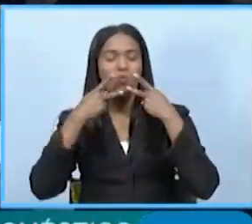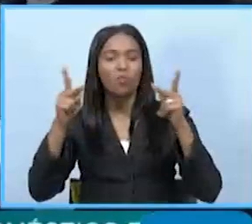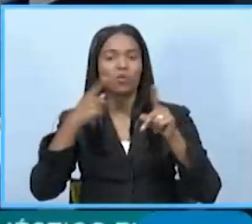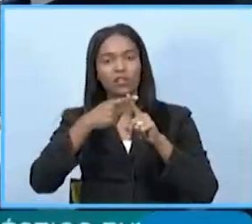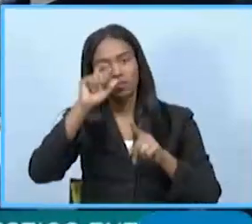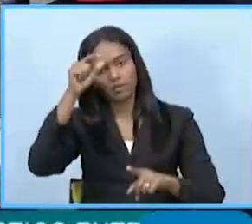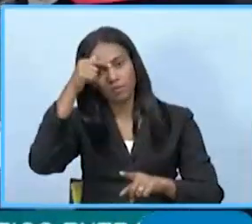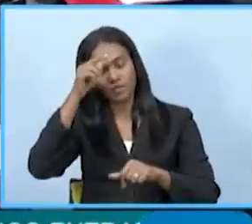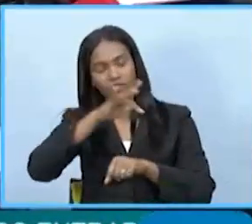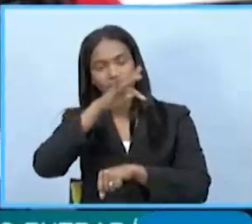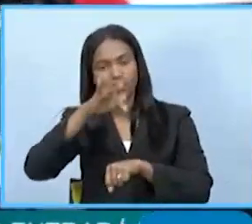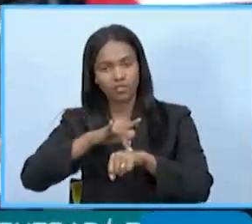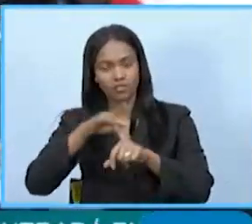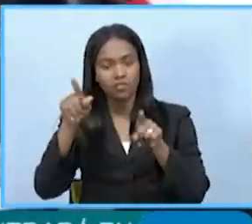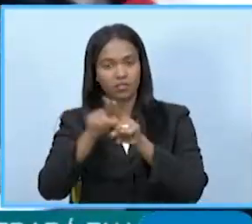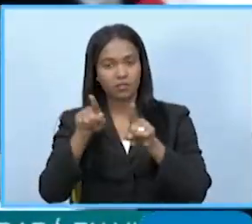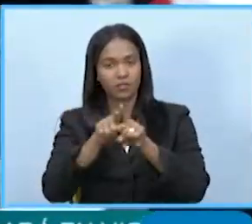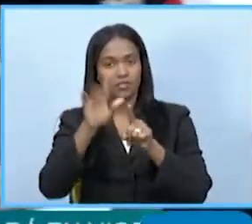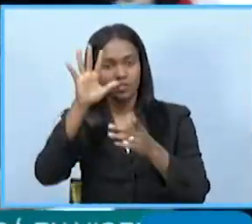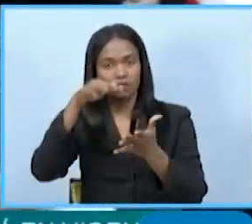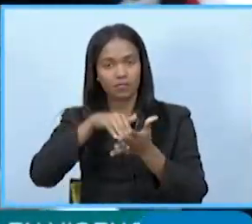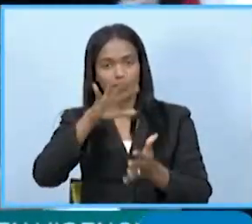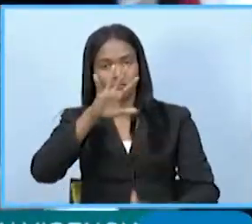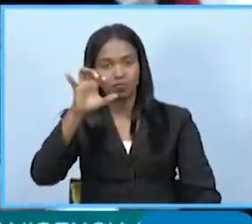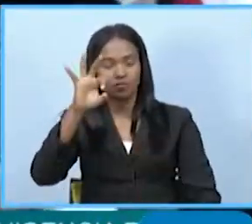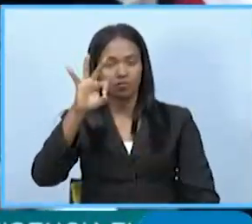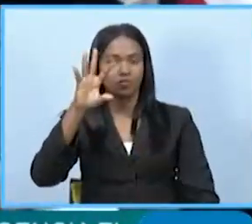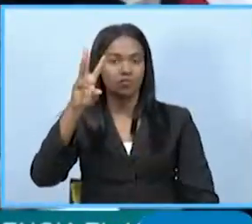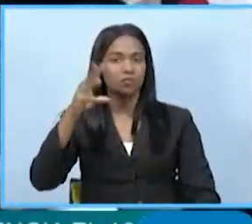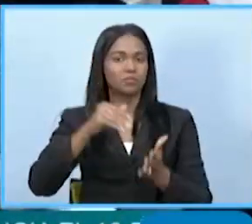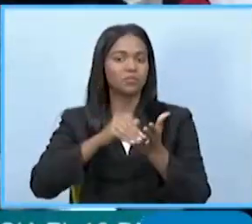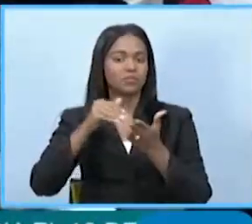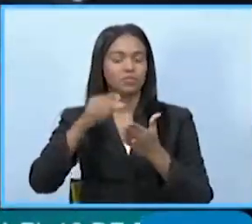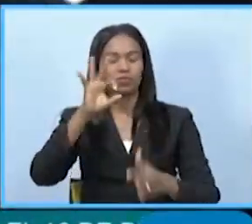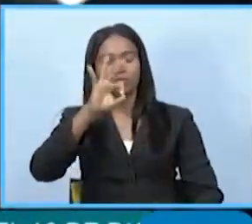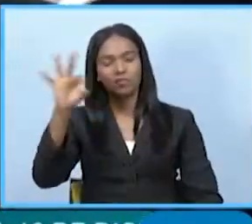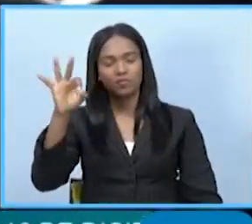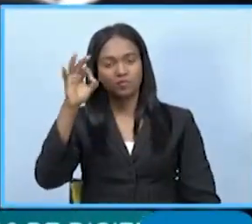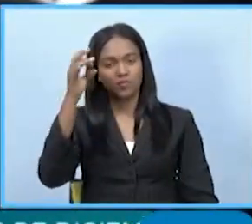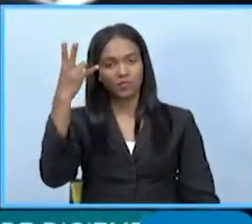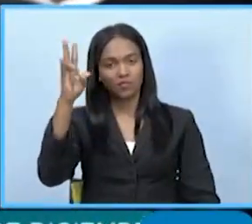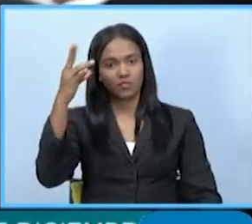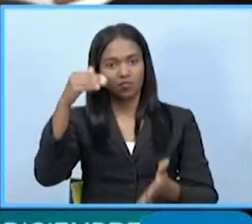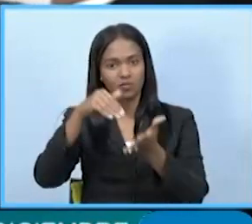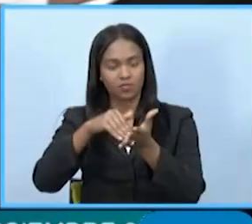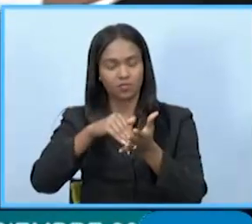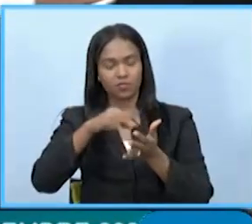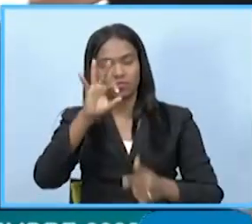del gobierno central. También 5.596 millones, 917.925